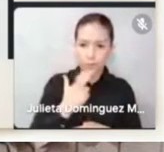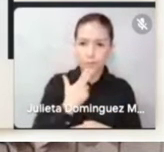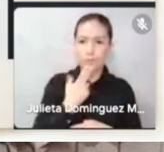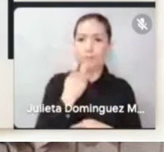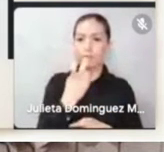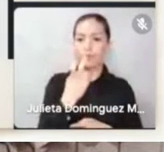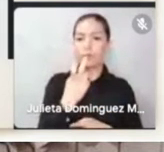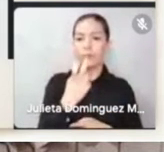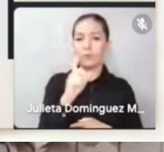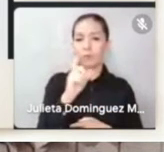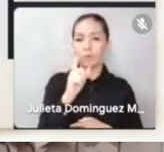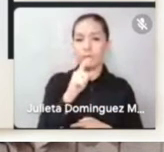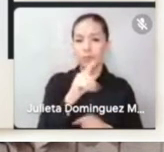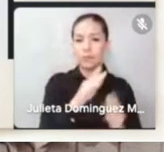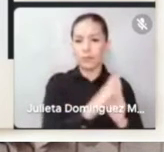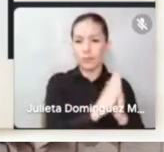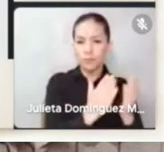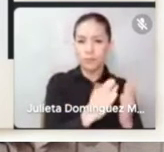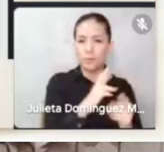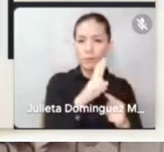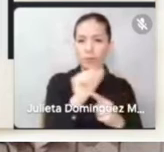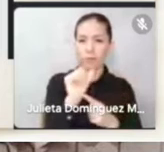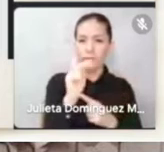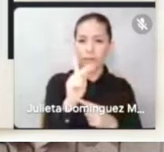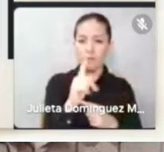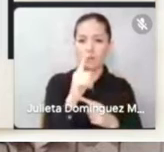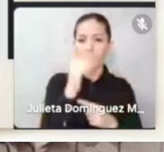resolver el expediente